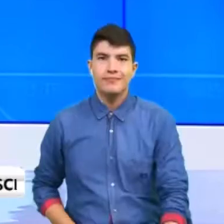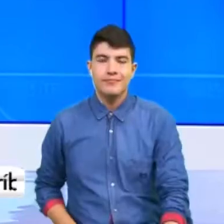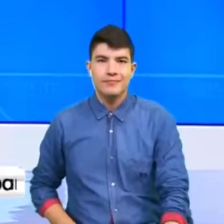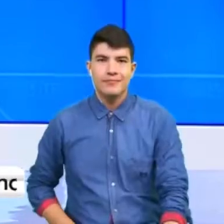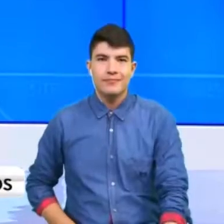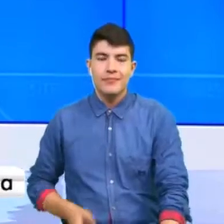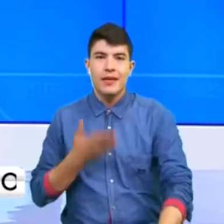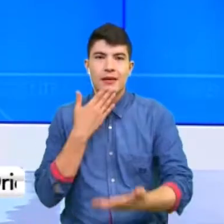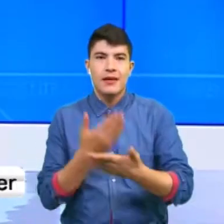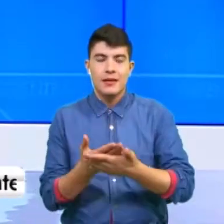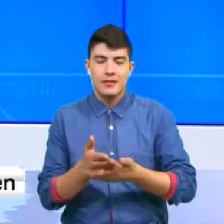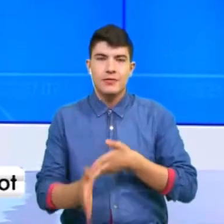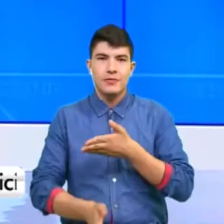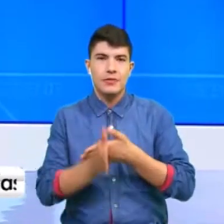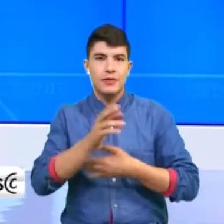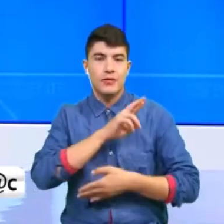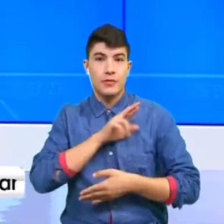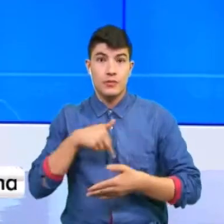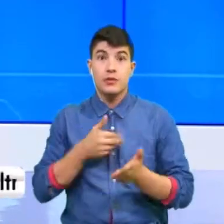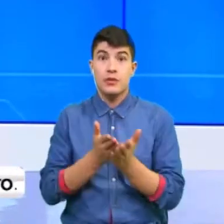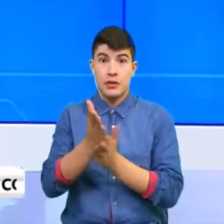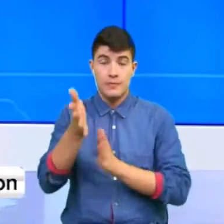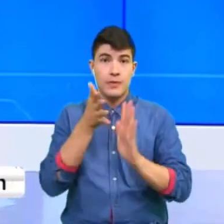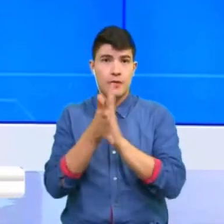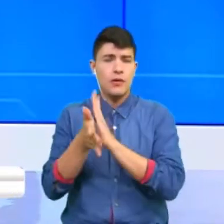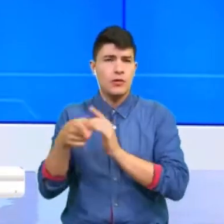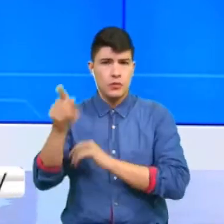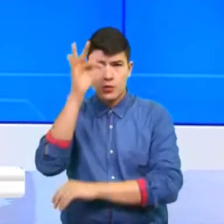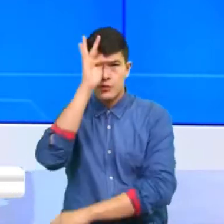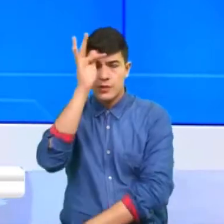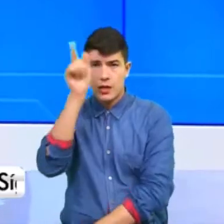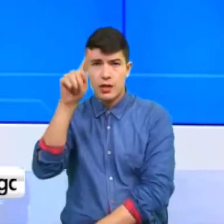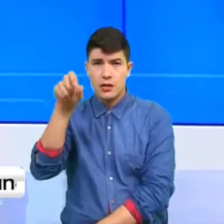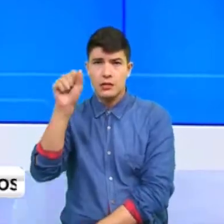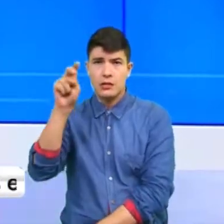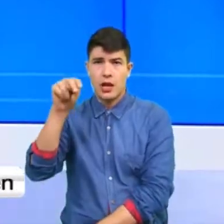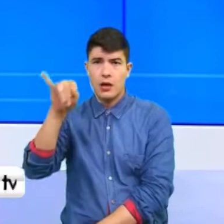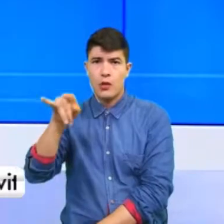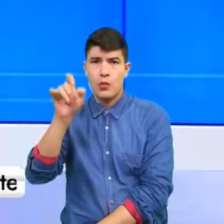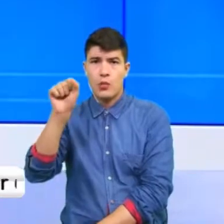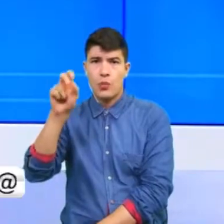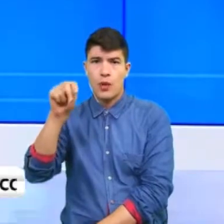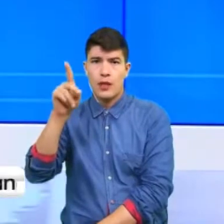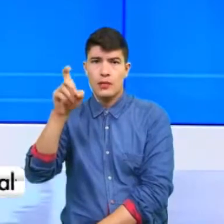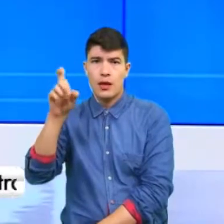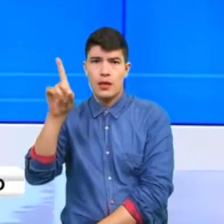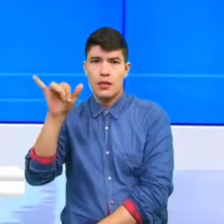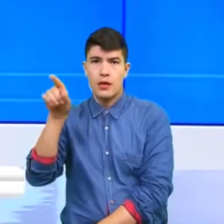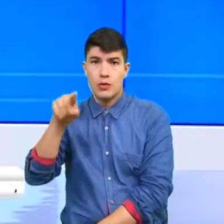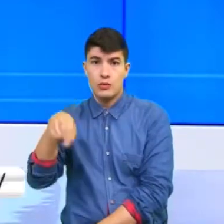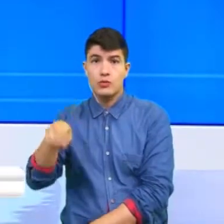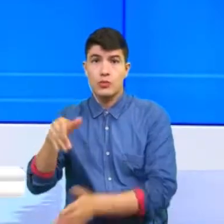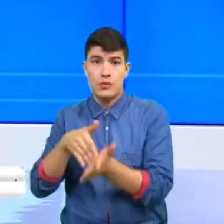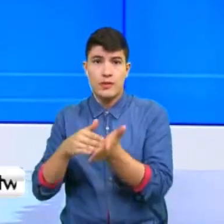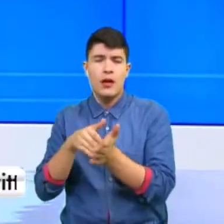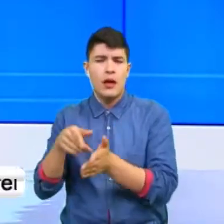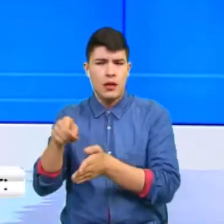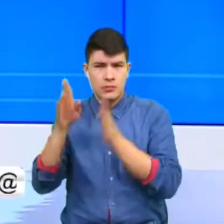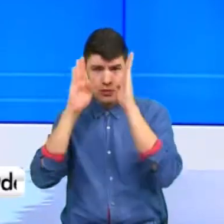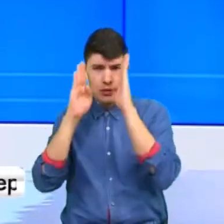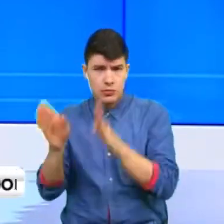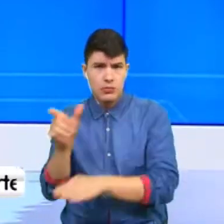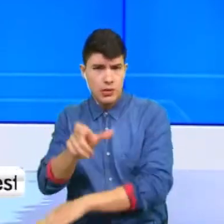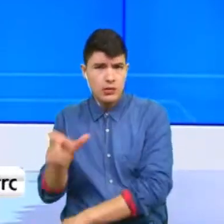si seguimos con toda la información esta vez desde el hospital san juan de dios del municipio de floridablanca quienes han venido atendiendo de manera oportuna a las personas